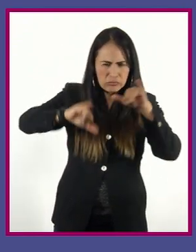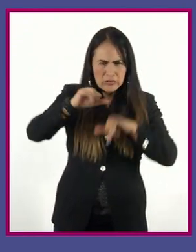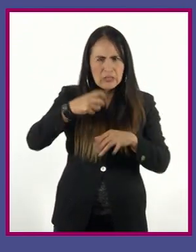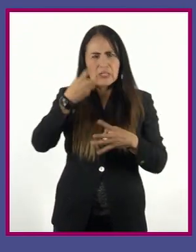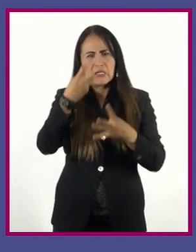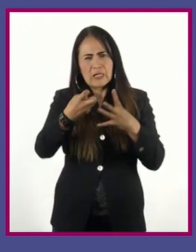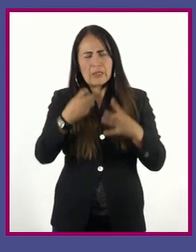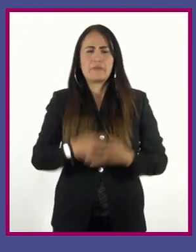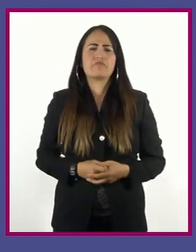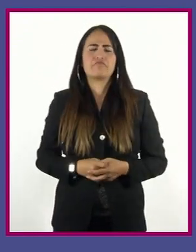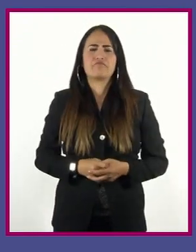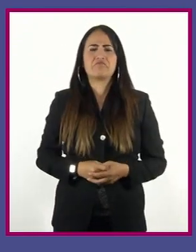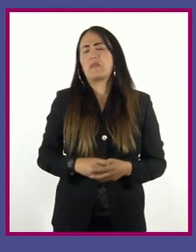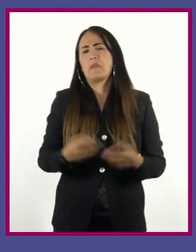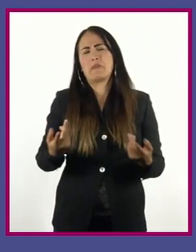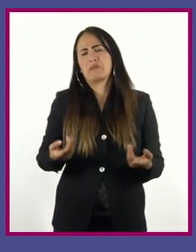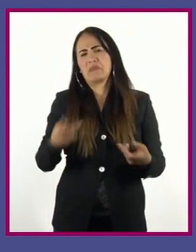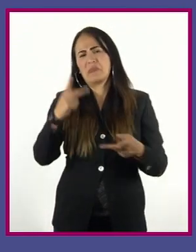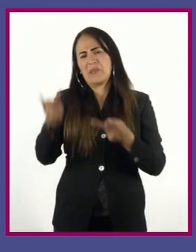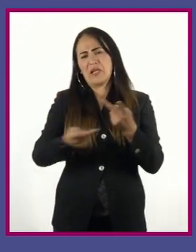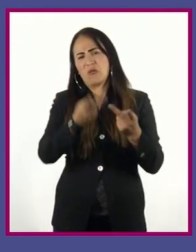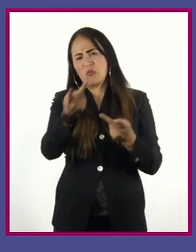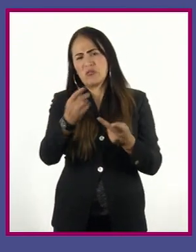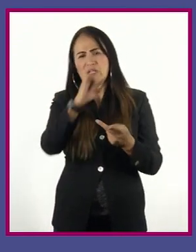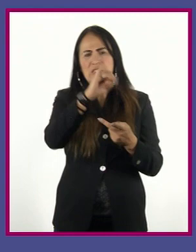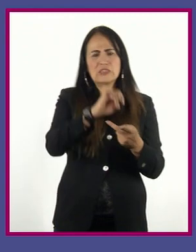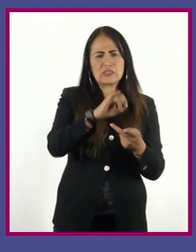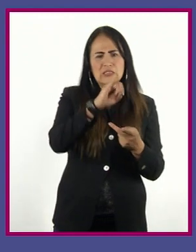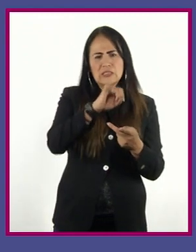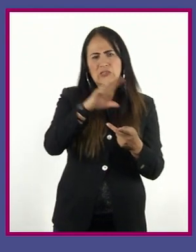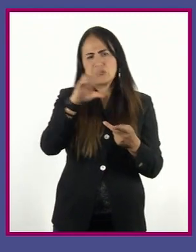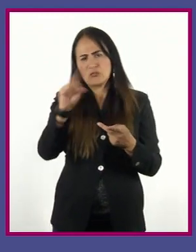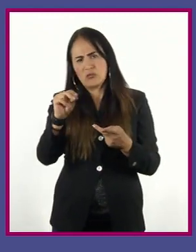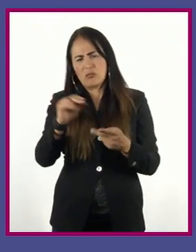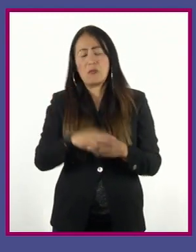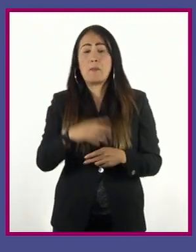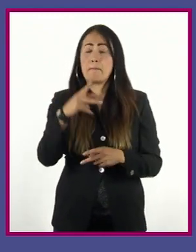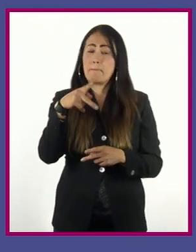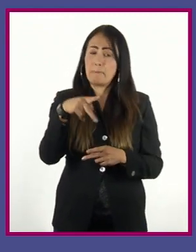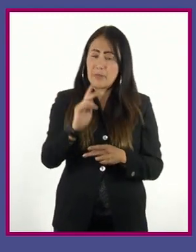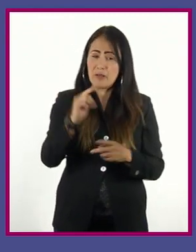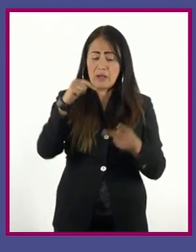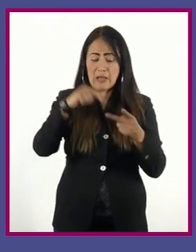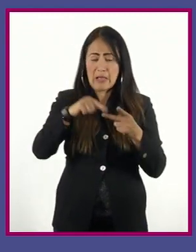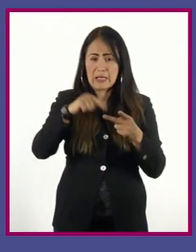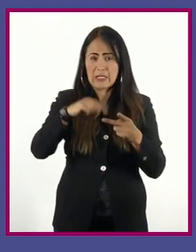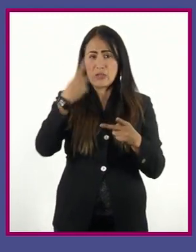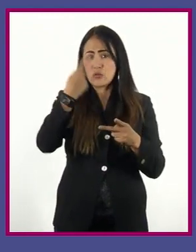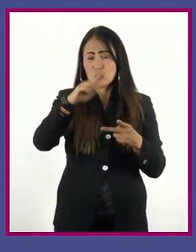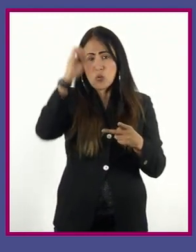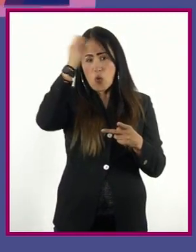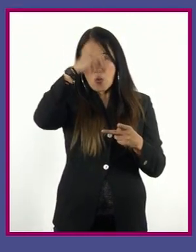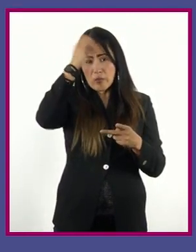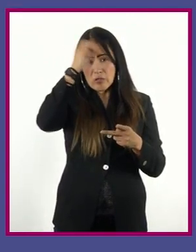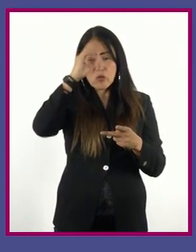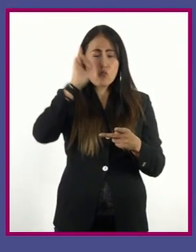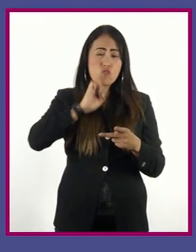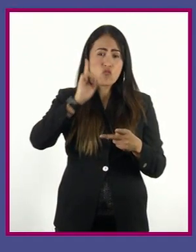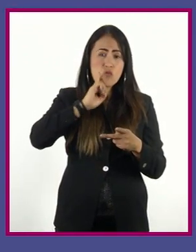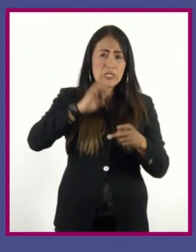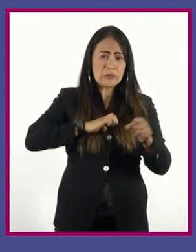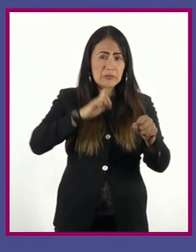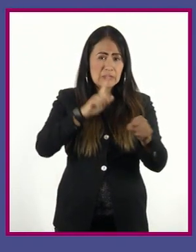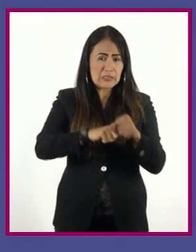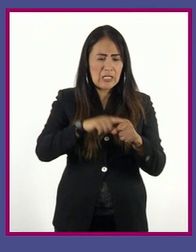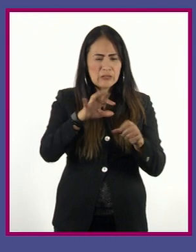a preguntas cerradas. Sin embargo, puesto que en este caso se está buscando la opinión de la especialista para